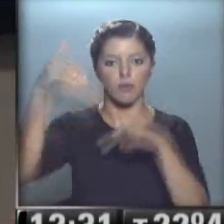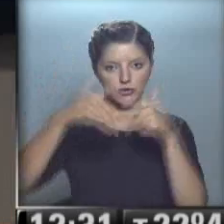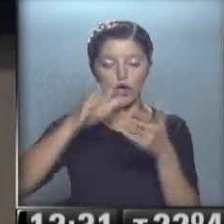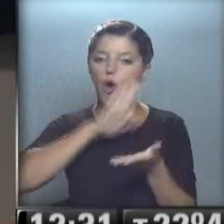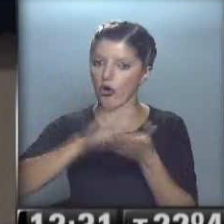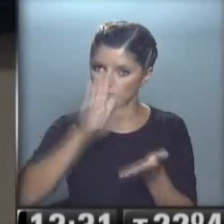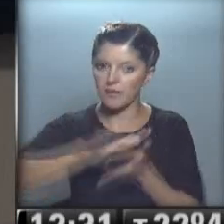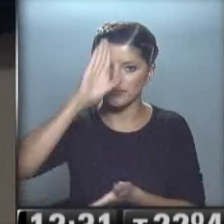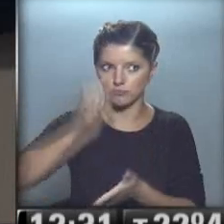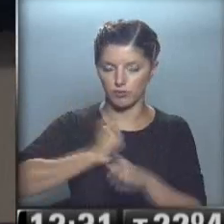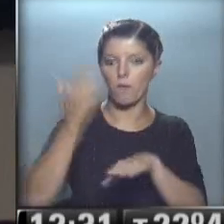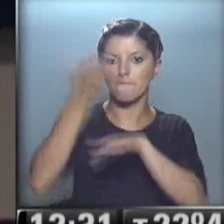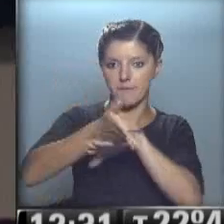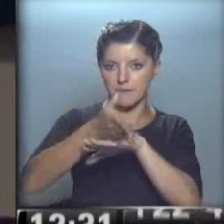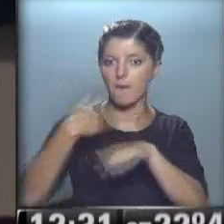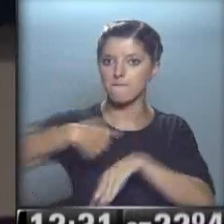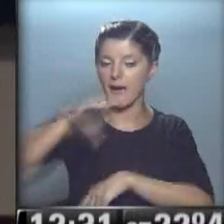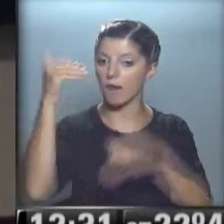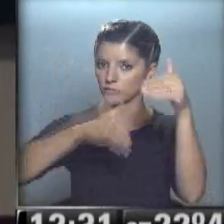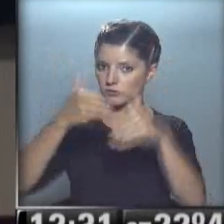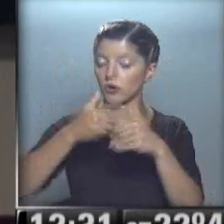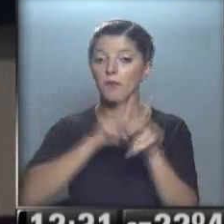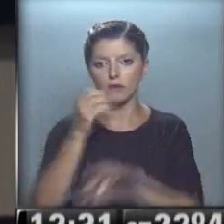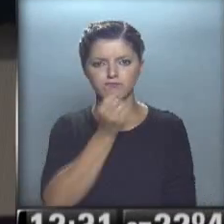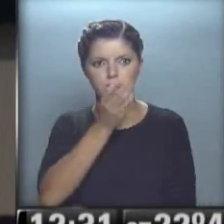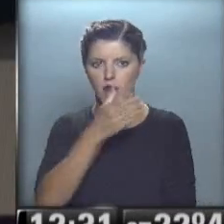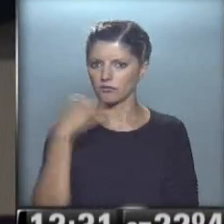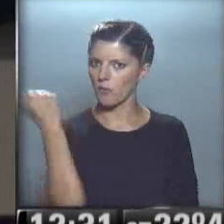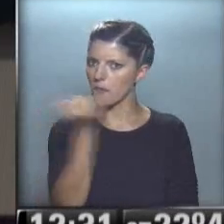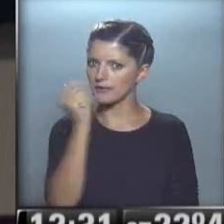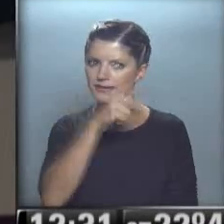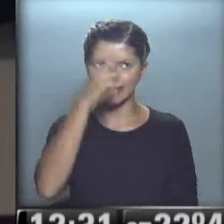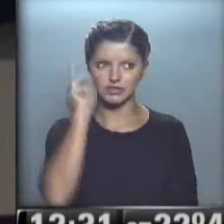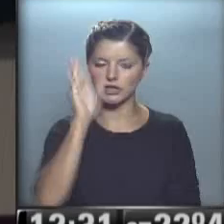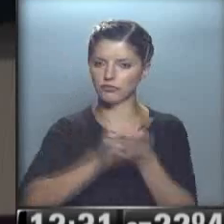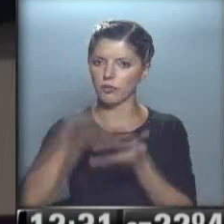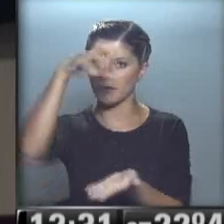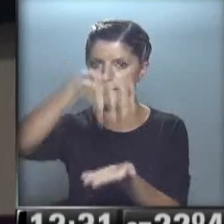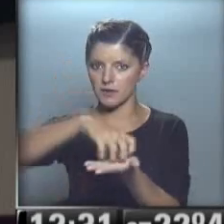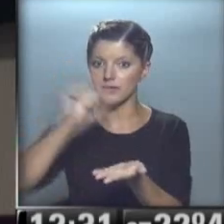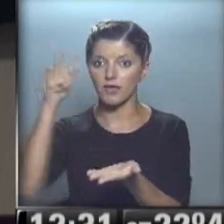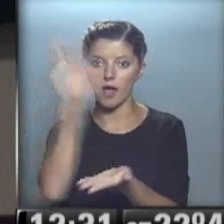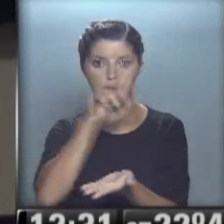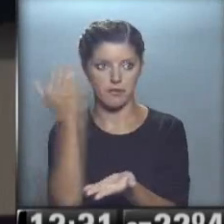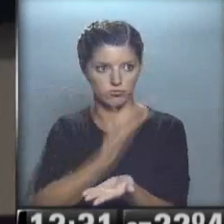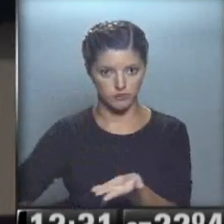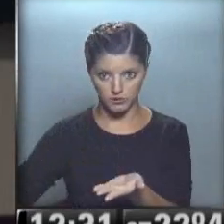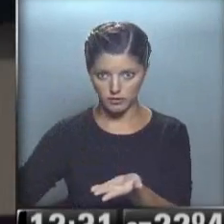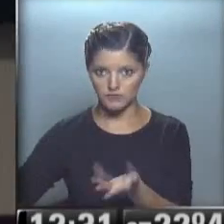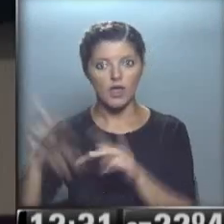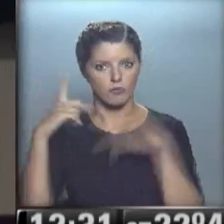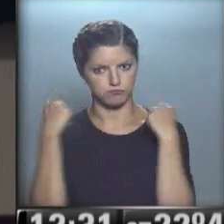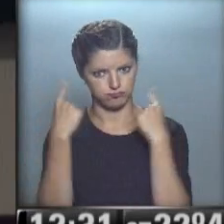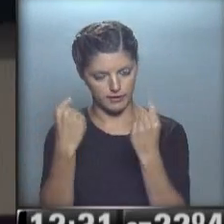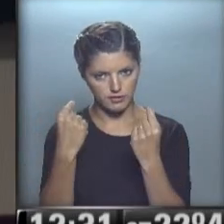vez las fuerzas armadas en el poder pero hubo declaraciones fuertes en en Chile respecto al gabinete bachel que lo presentó esta semana críticas a